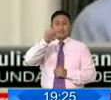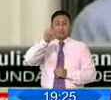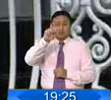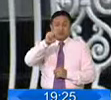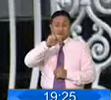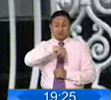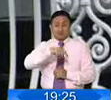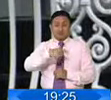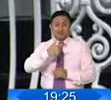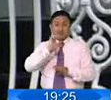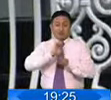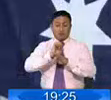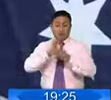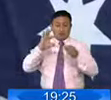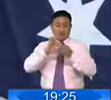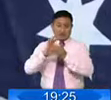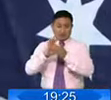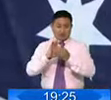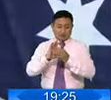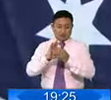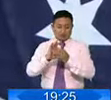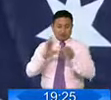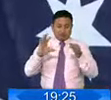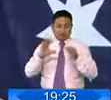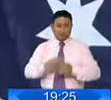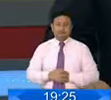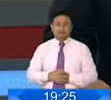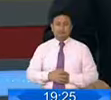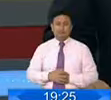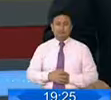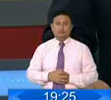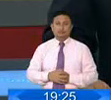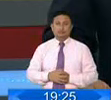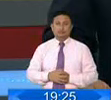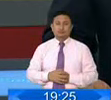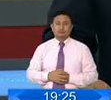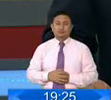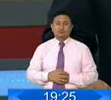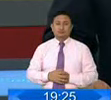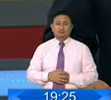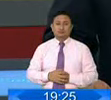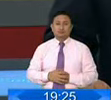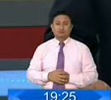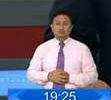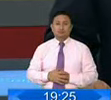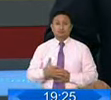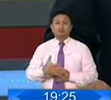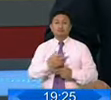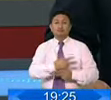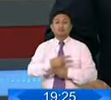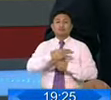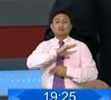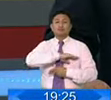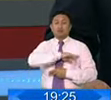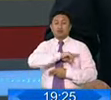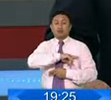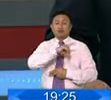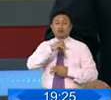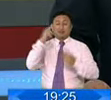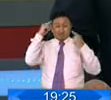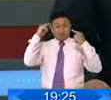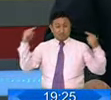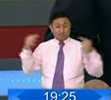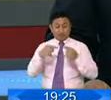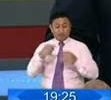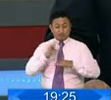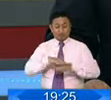se han tornado tensas. Informó Javier Rosero. Discrepancias en el Consejo Metropolitano serían las causas del